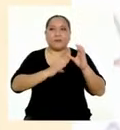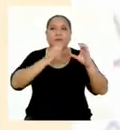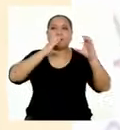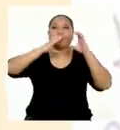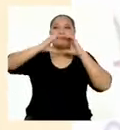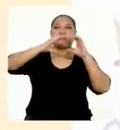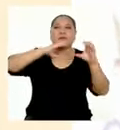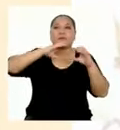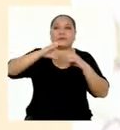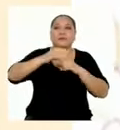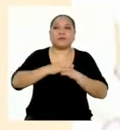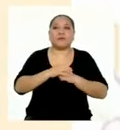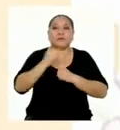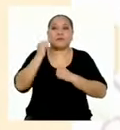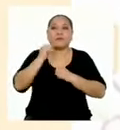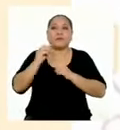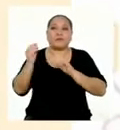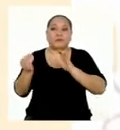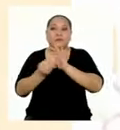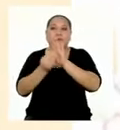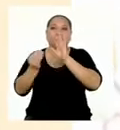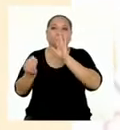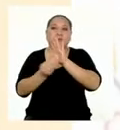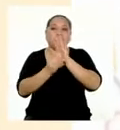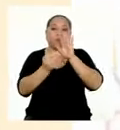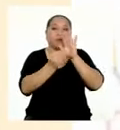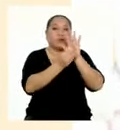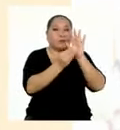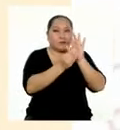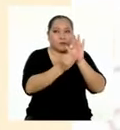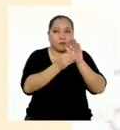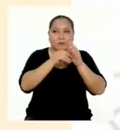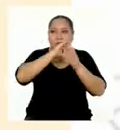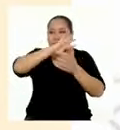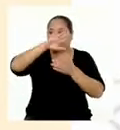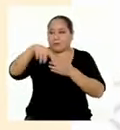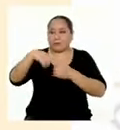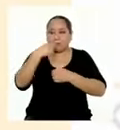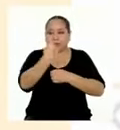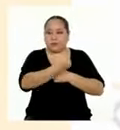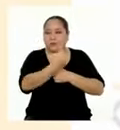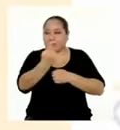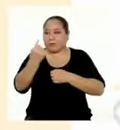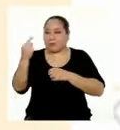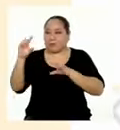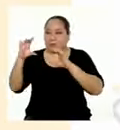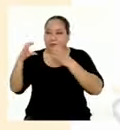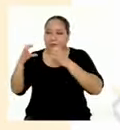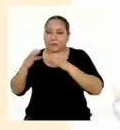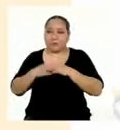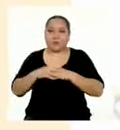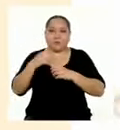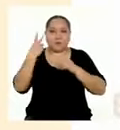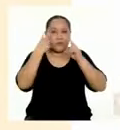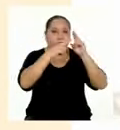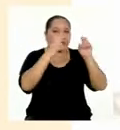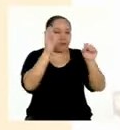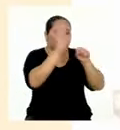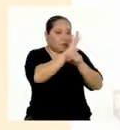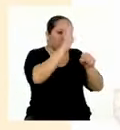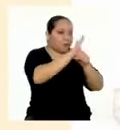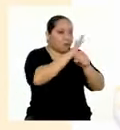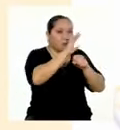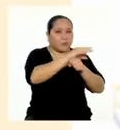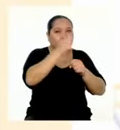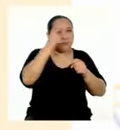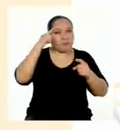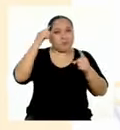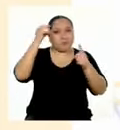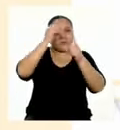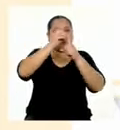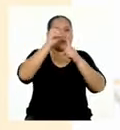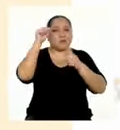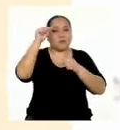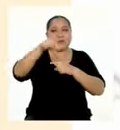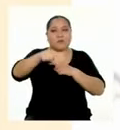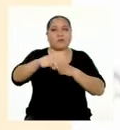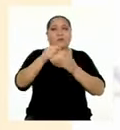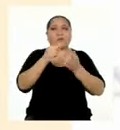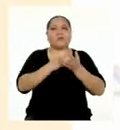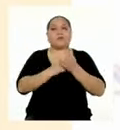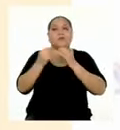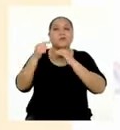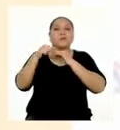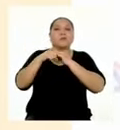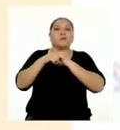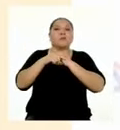así iré añadiendo los productos elaborados en todas las áreas. Cada vez lo veremos más lleno. Para cumplir con esta meta,